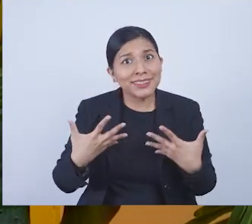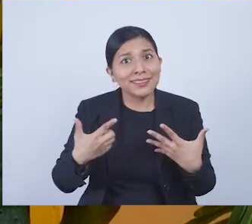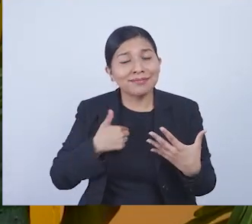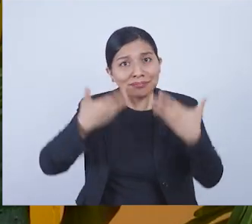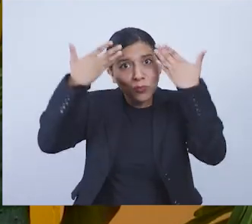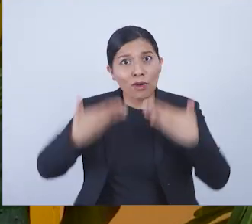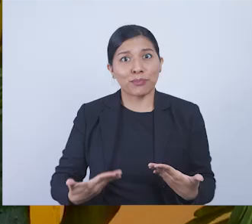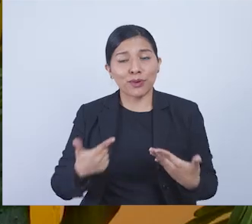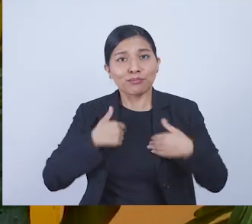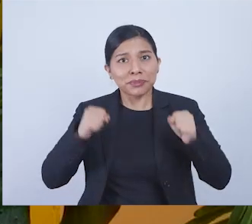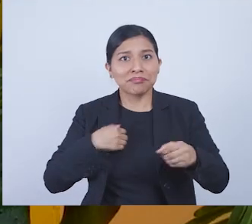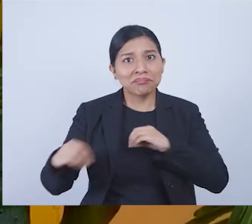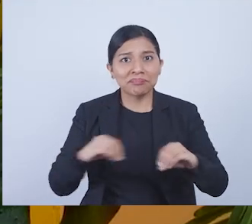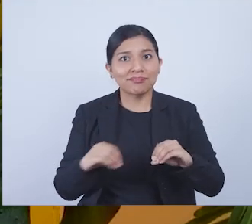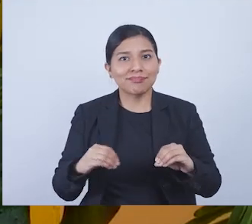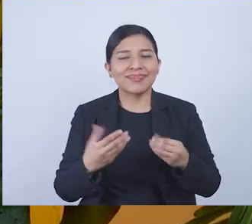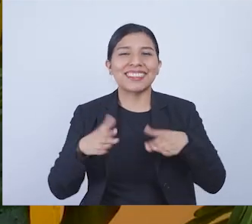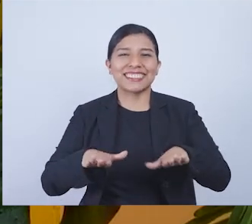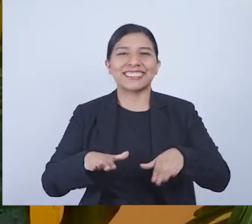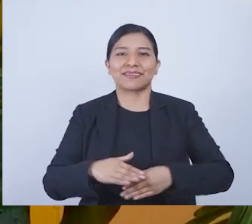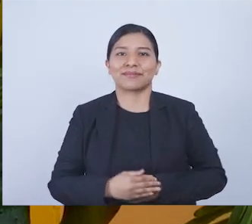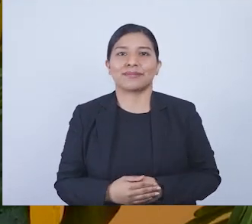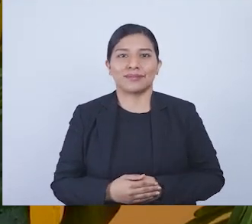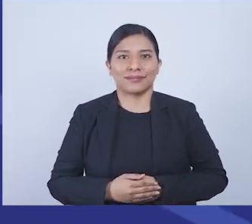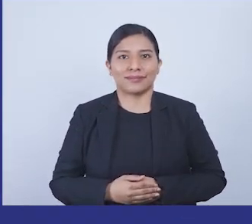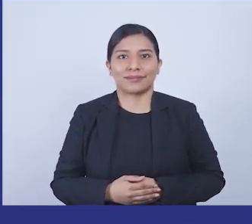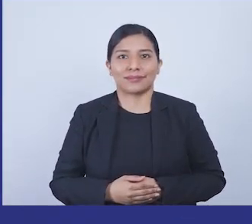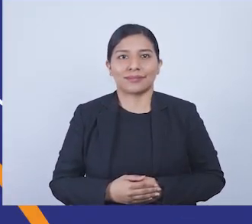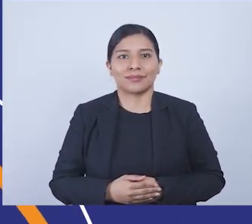y que es nuestro cuerpo. Muchas gracias.